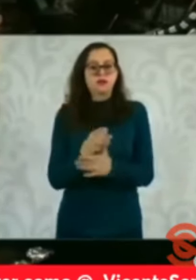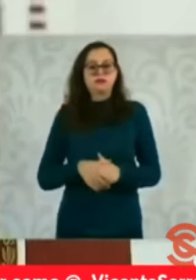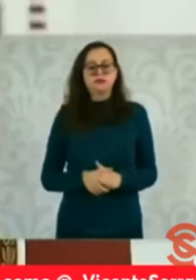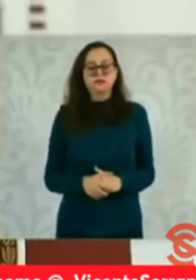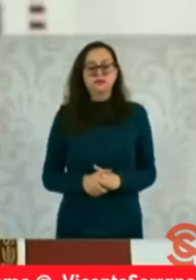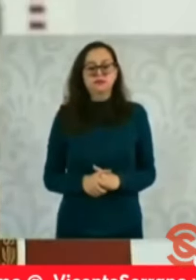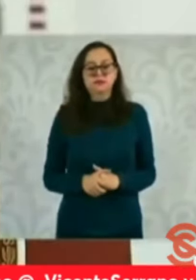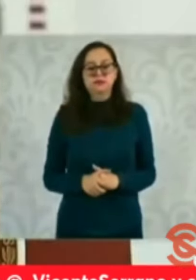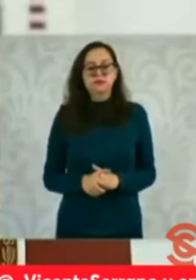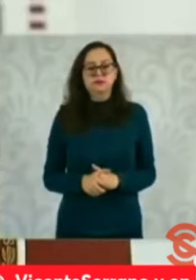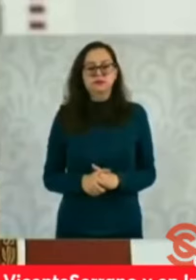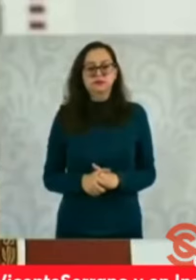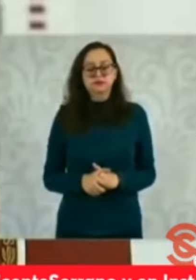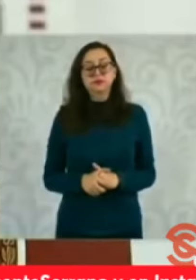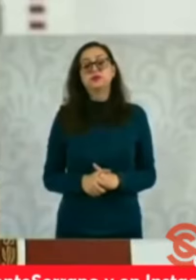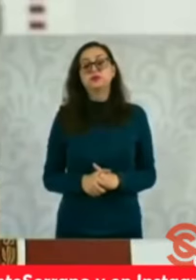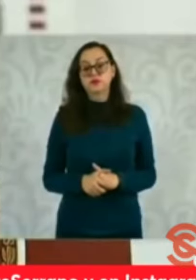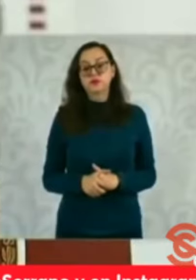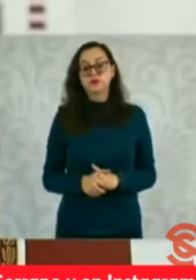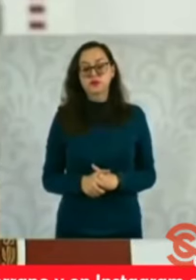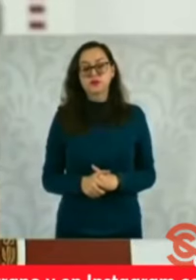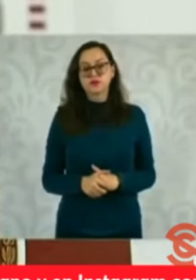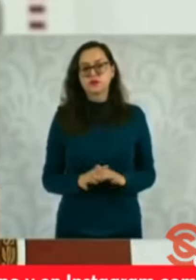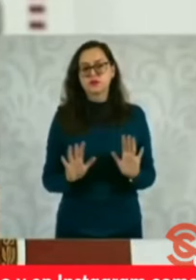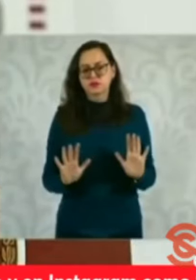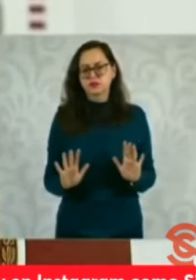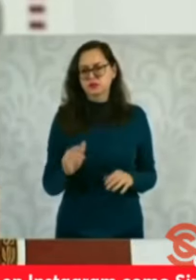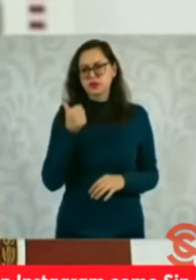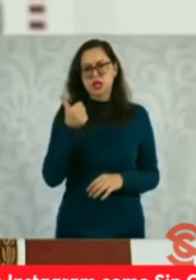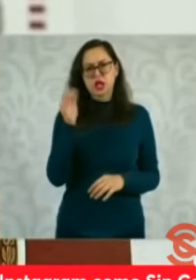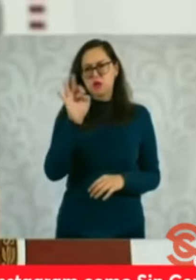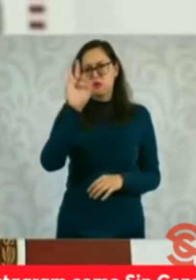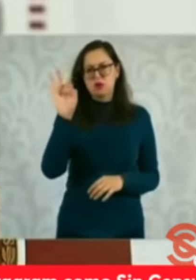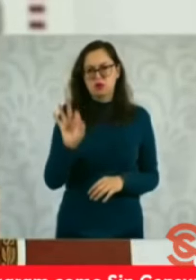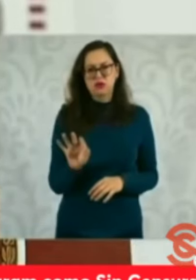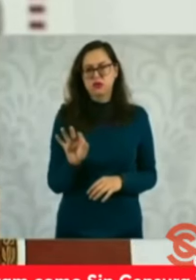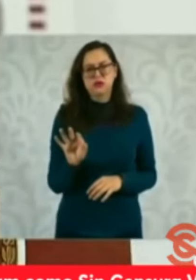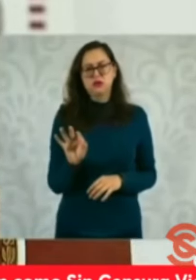Primero, no, va a cerrar un poco menos que 6%,